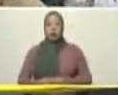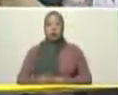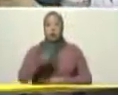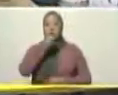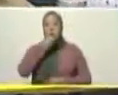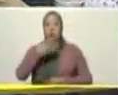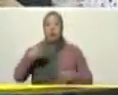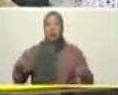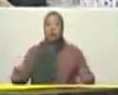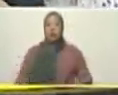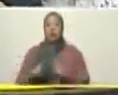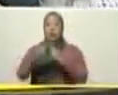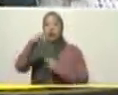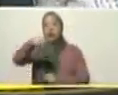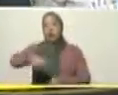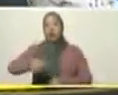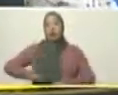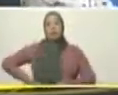día de hoy.